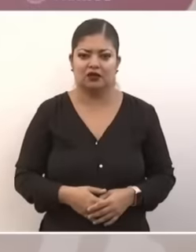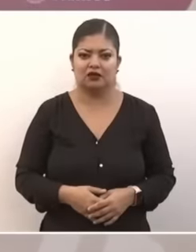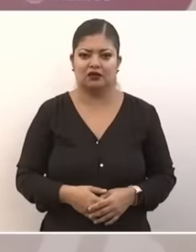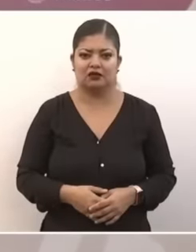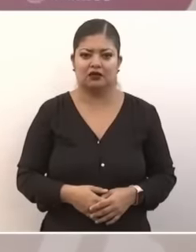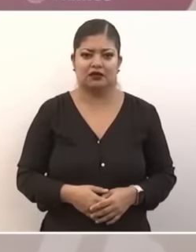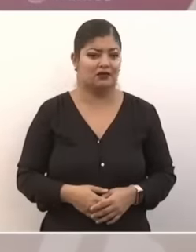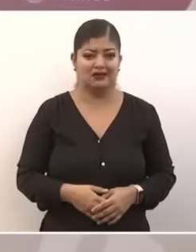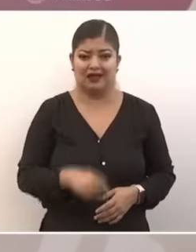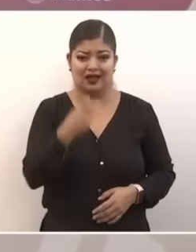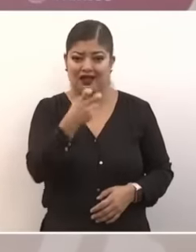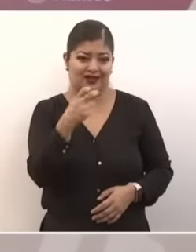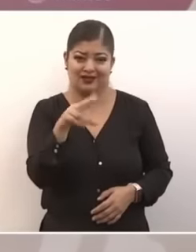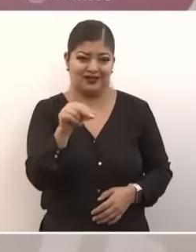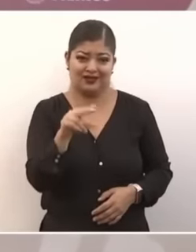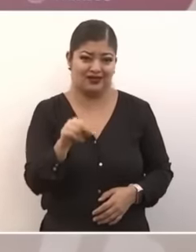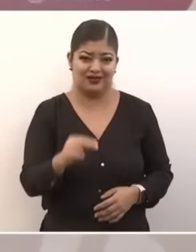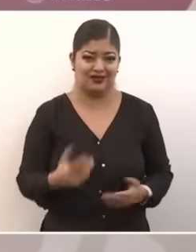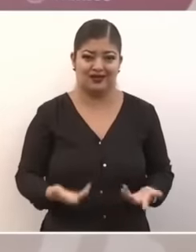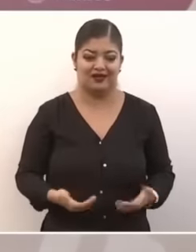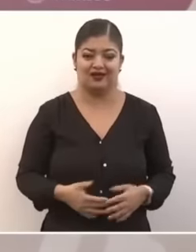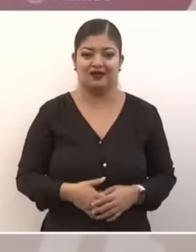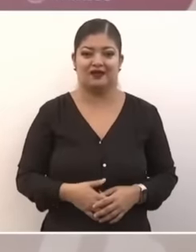¿No es así?